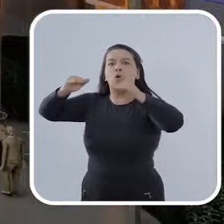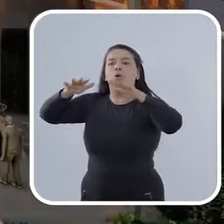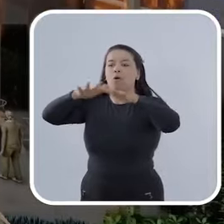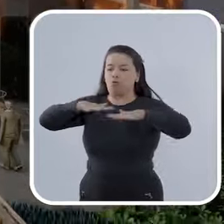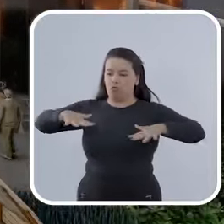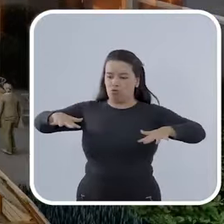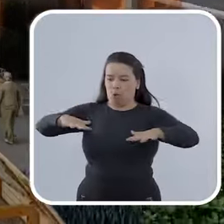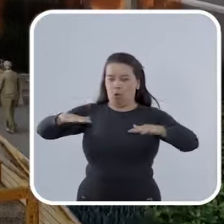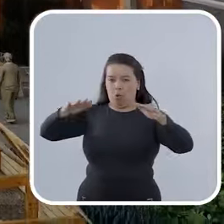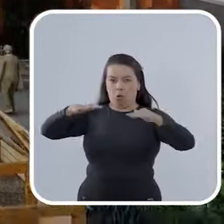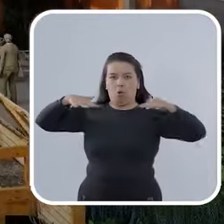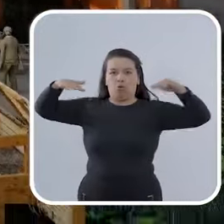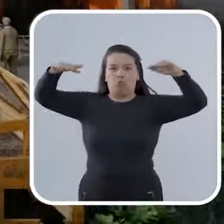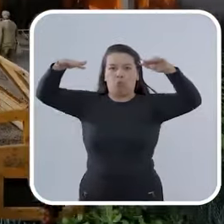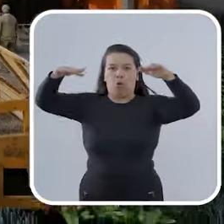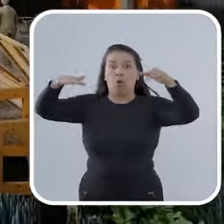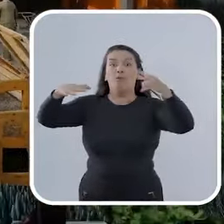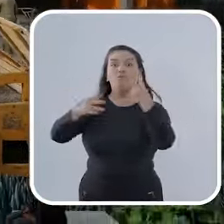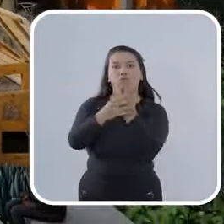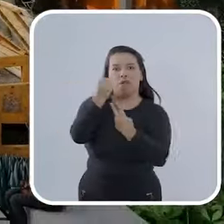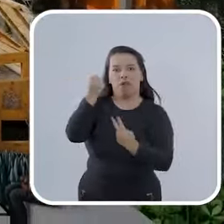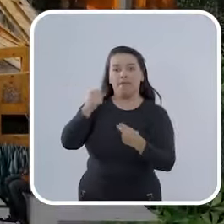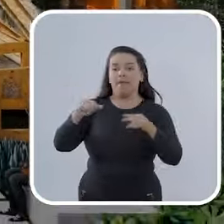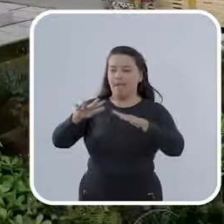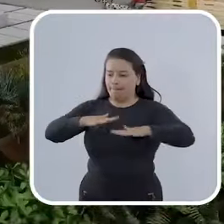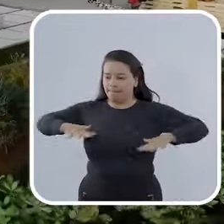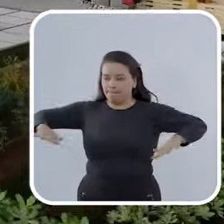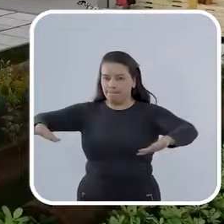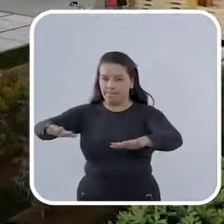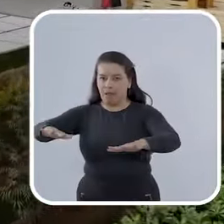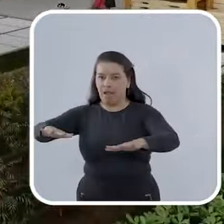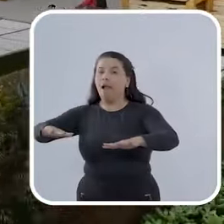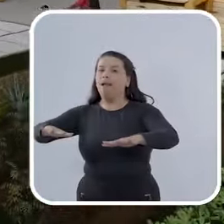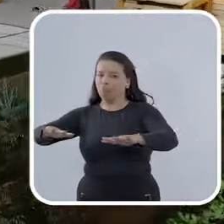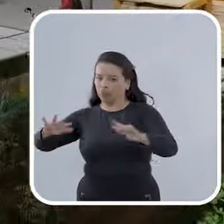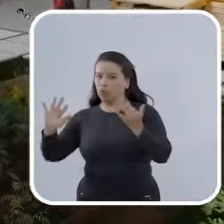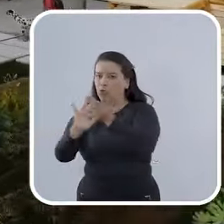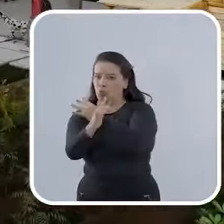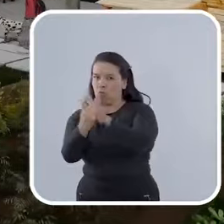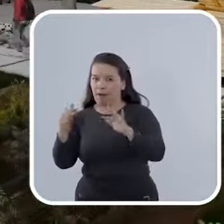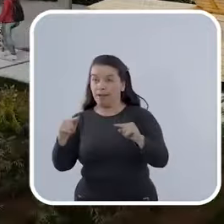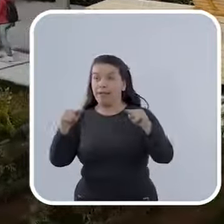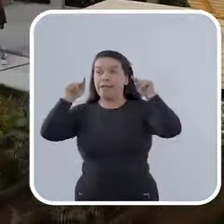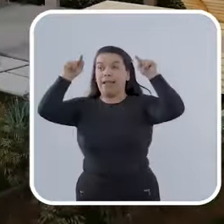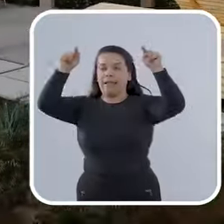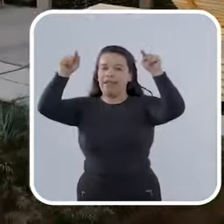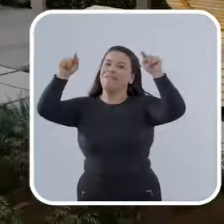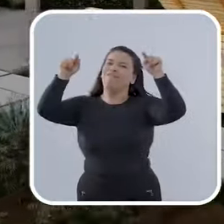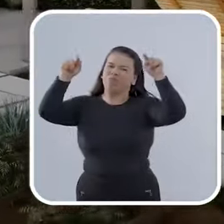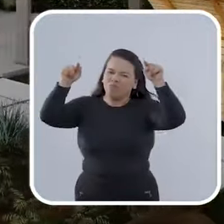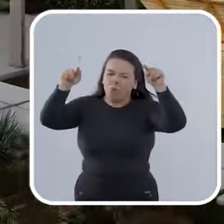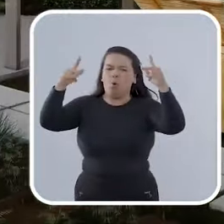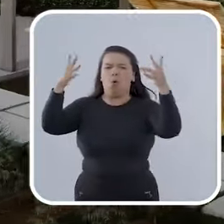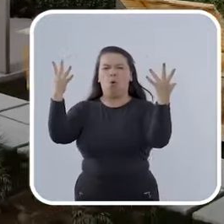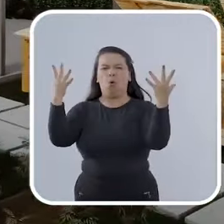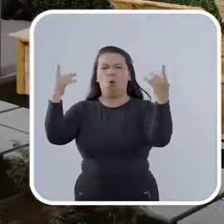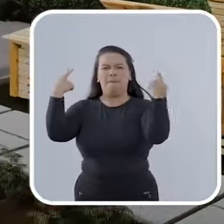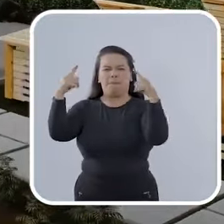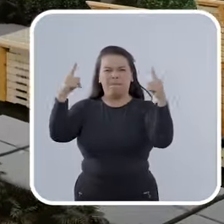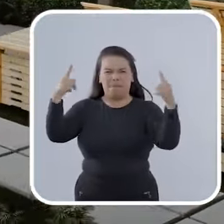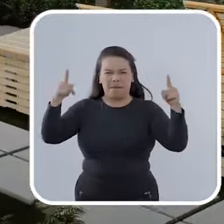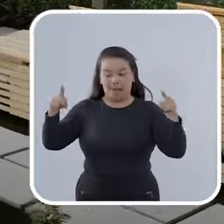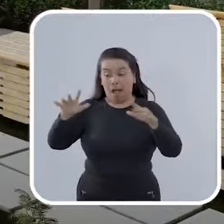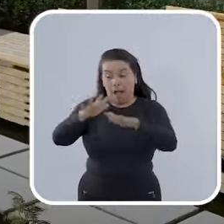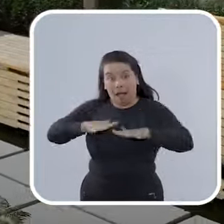a una plataforma elevada similar a un puente peatonal, con fragmentos de textos usando las letras del antiguo monumento, en la